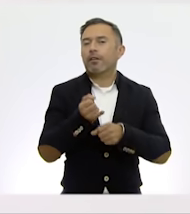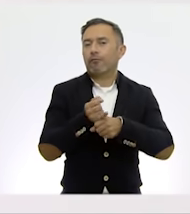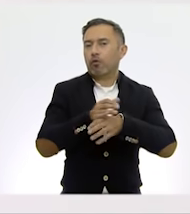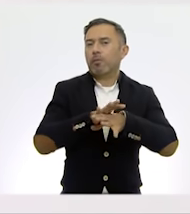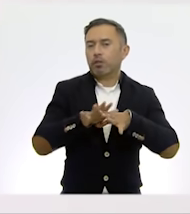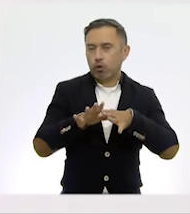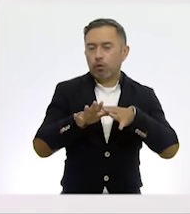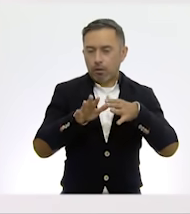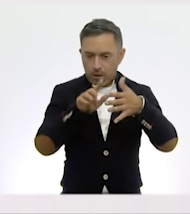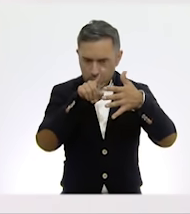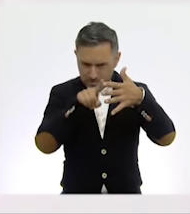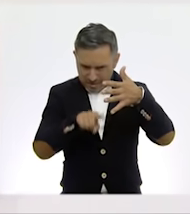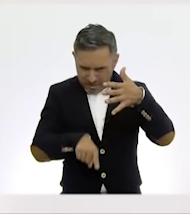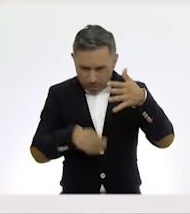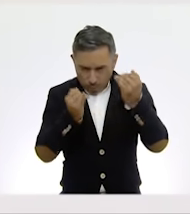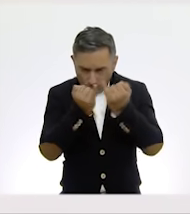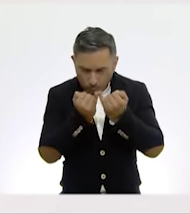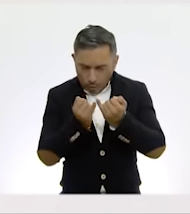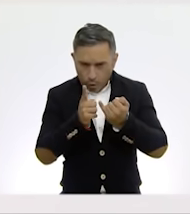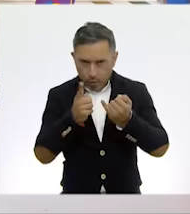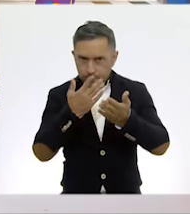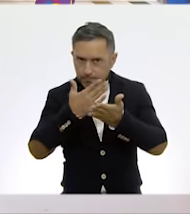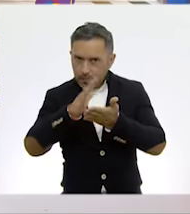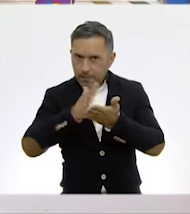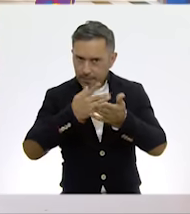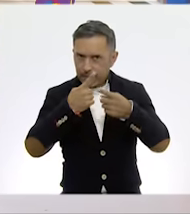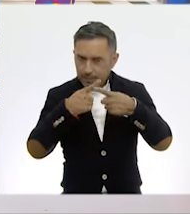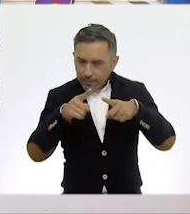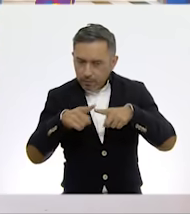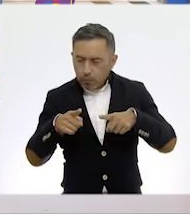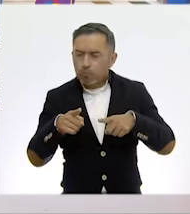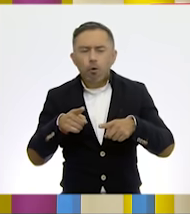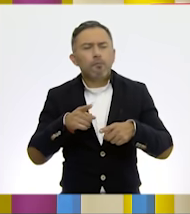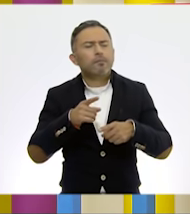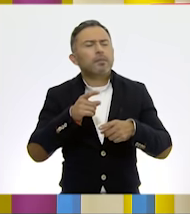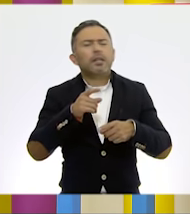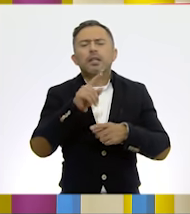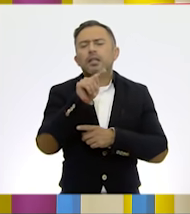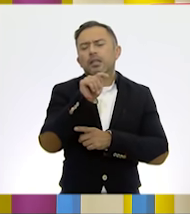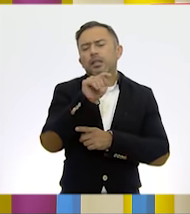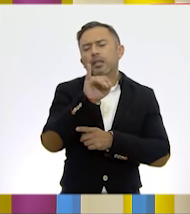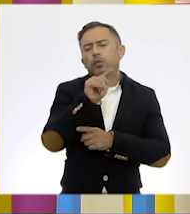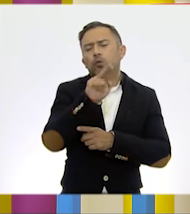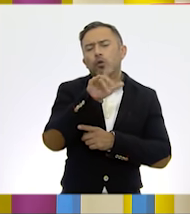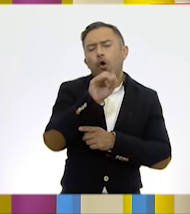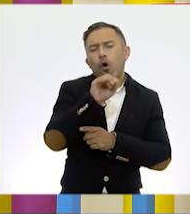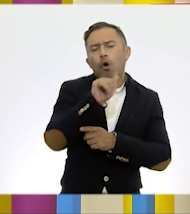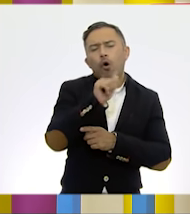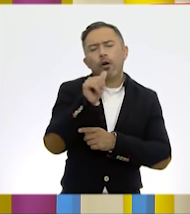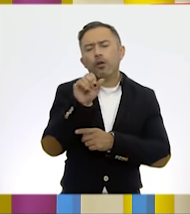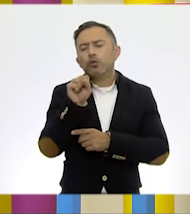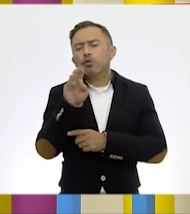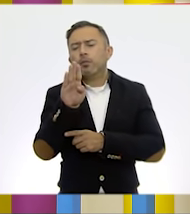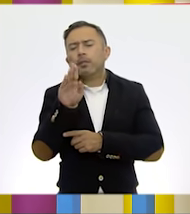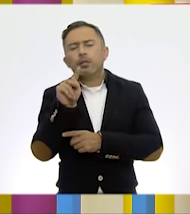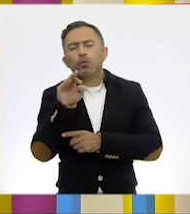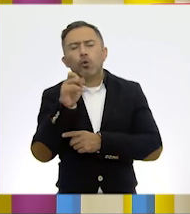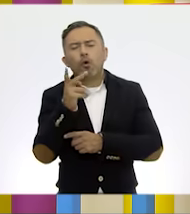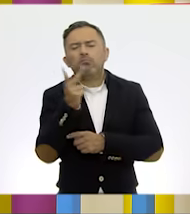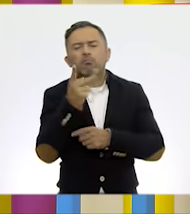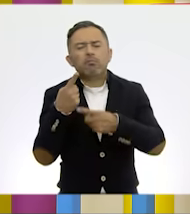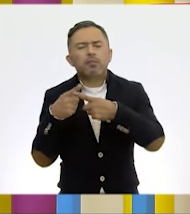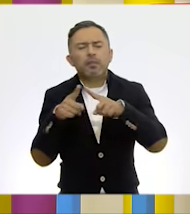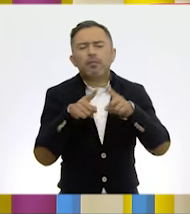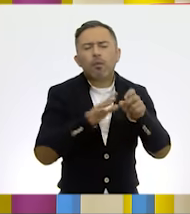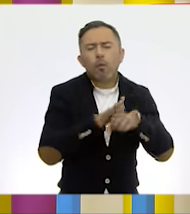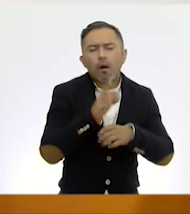¿Cómo distinguir un título de un subtítulo, Eric? El título puede que tenga las letras más grandes y sea más breve.